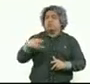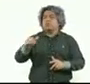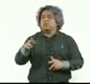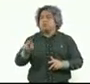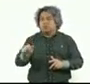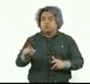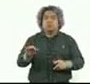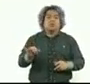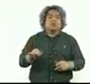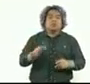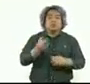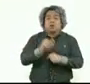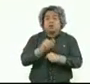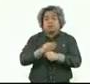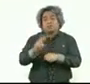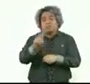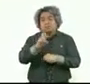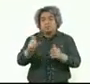donde ya tenemos